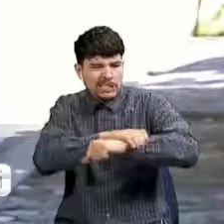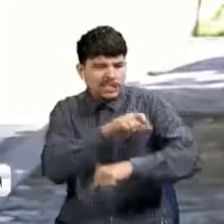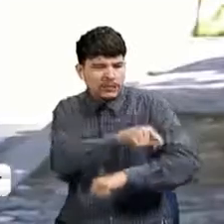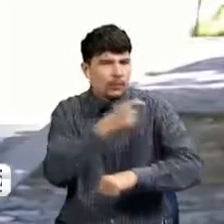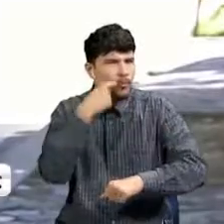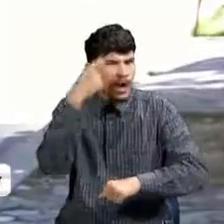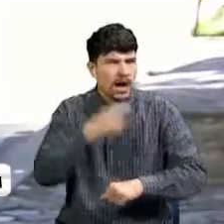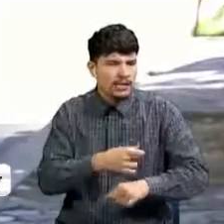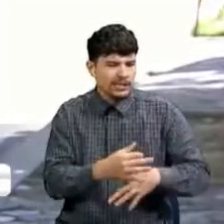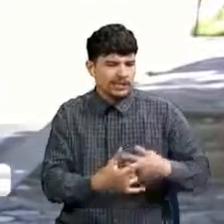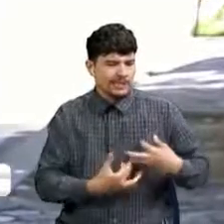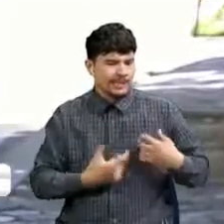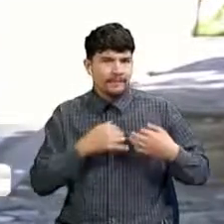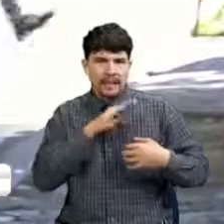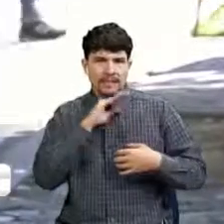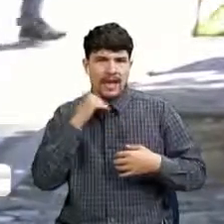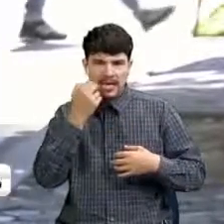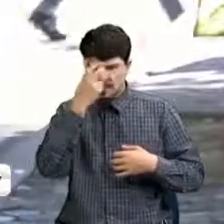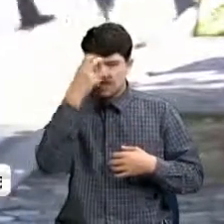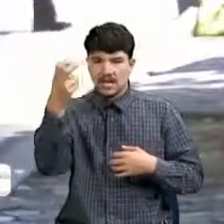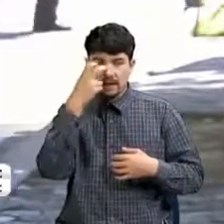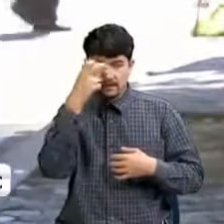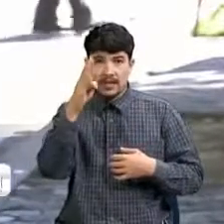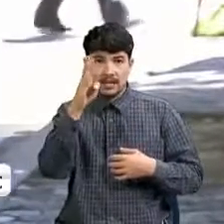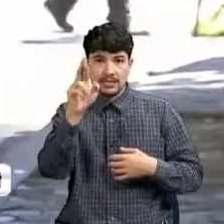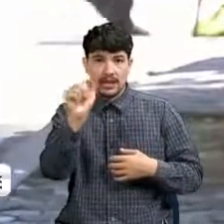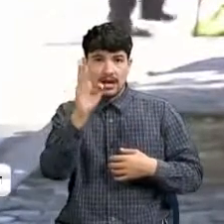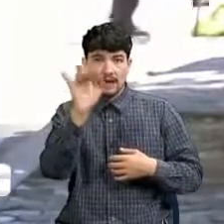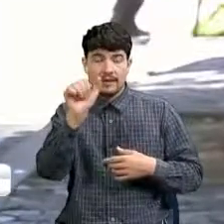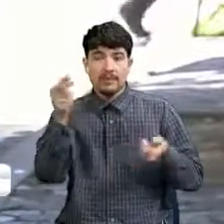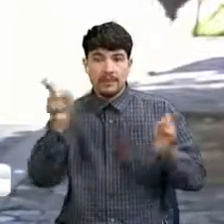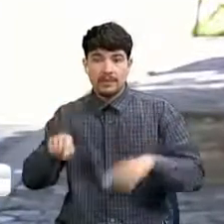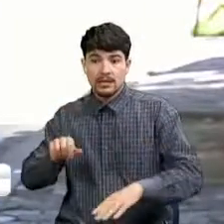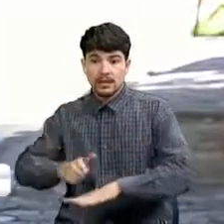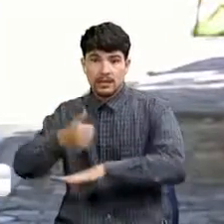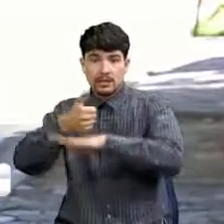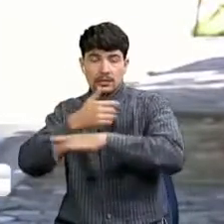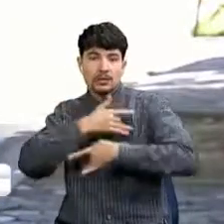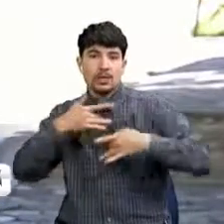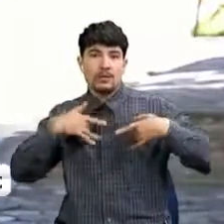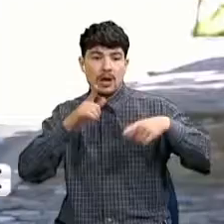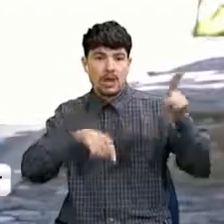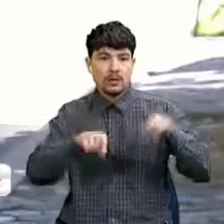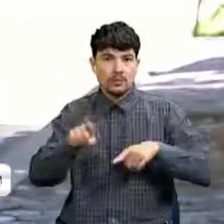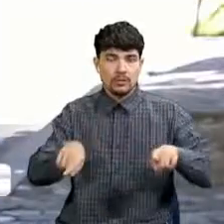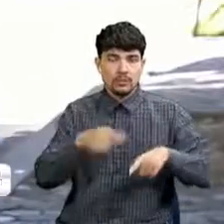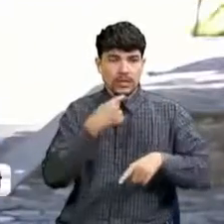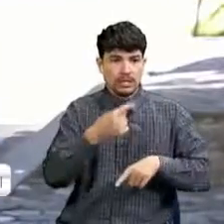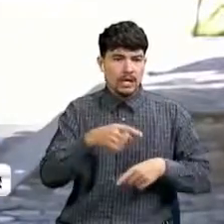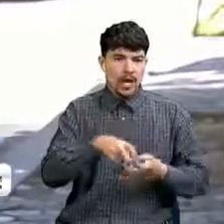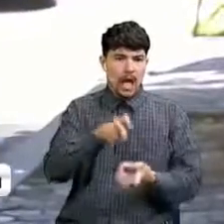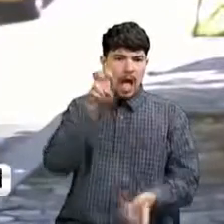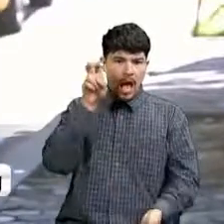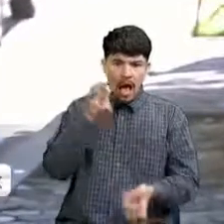fronteriza con Norte de Santander. También el director de salud y algunos diputados han generado expresión de asombro por